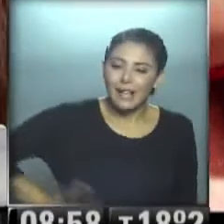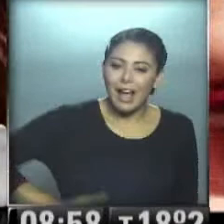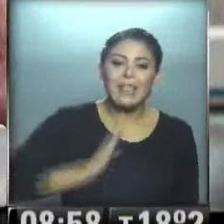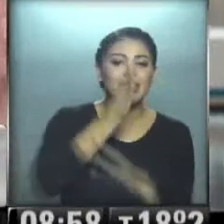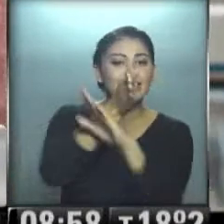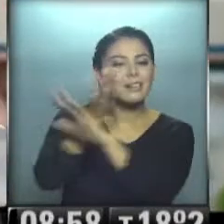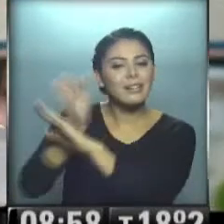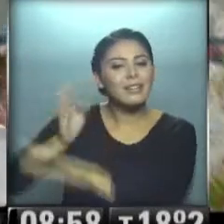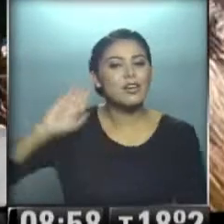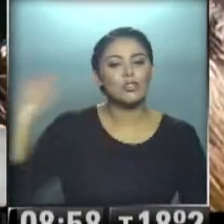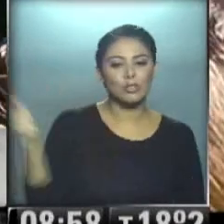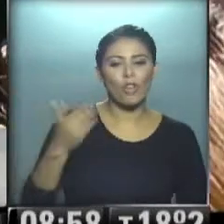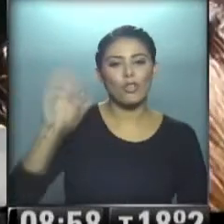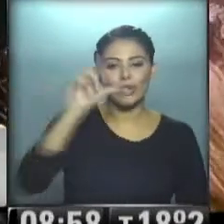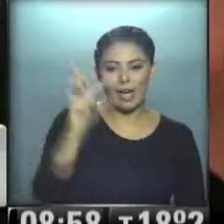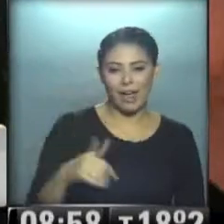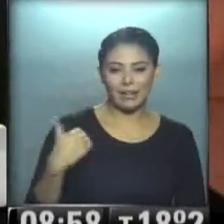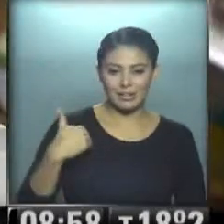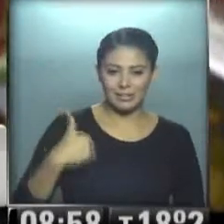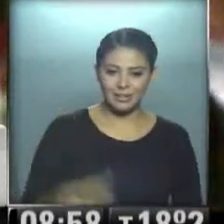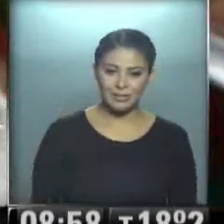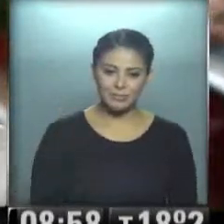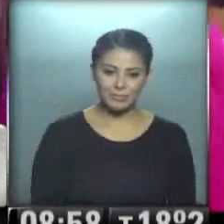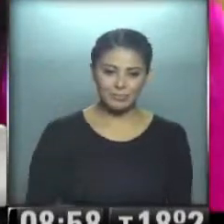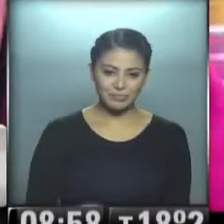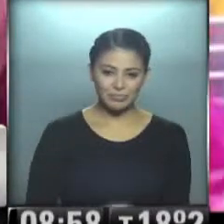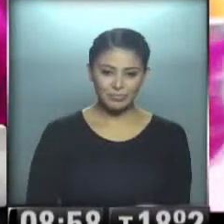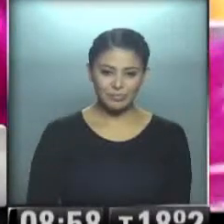salir a llevar esto por todo el país. Mis cosas